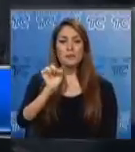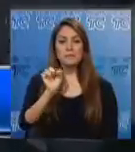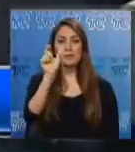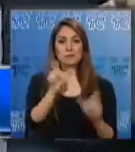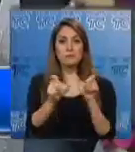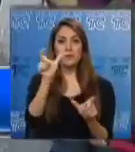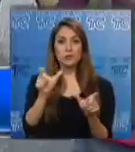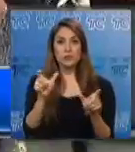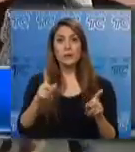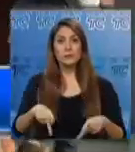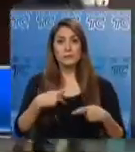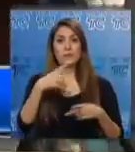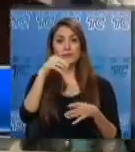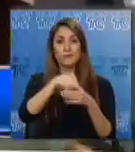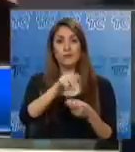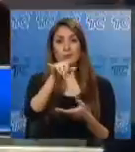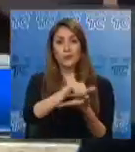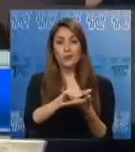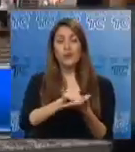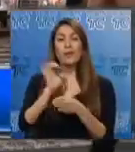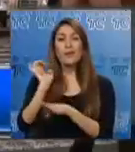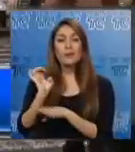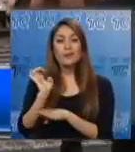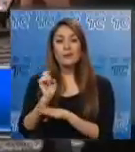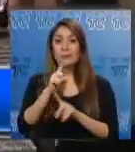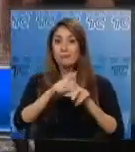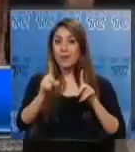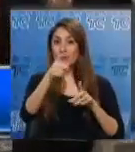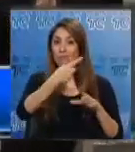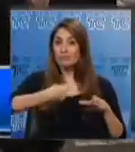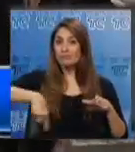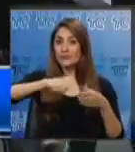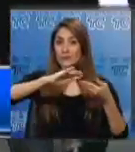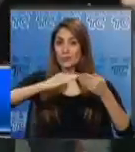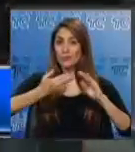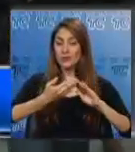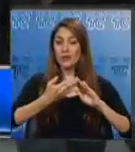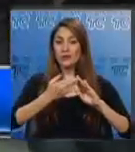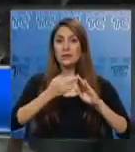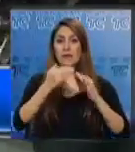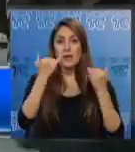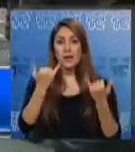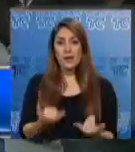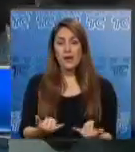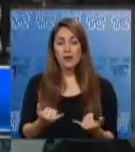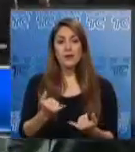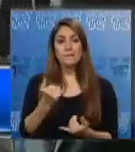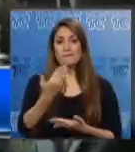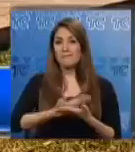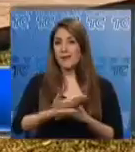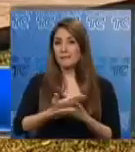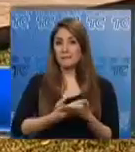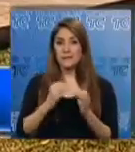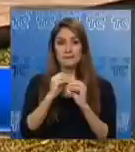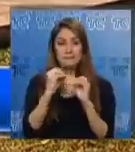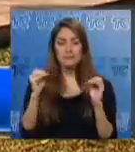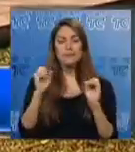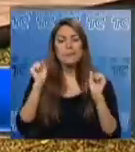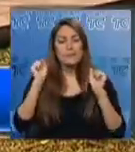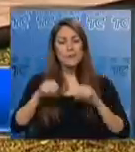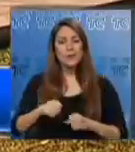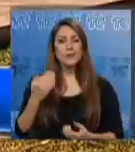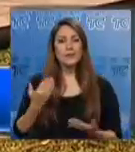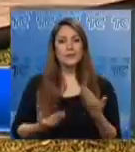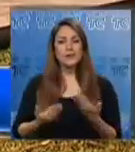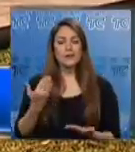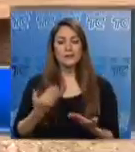inmigrantes de Ecuador. Precisamente para una parte de esta comunidad en su condición de indocumentado, existe la